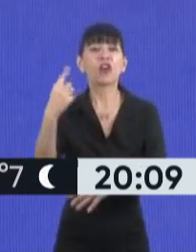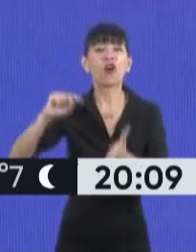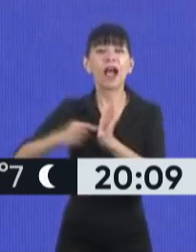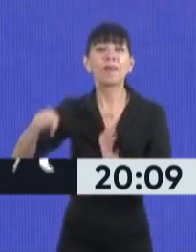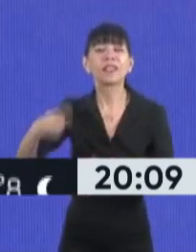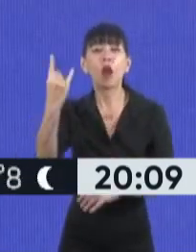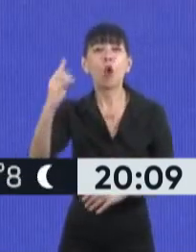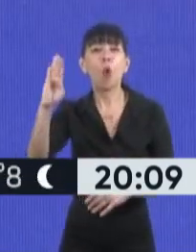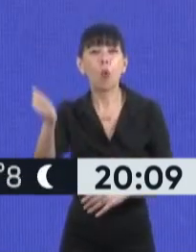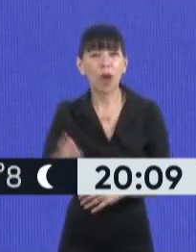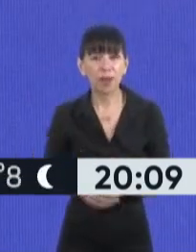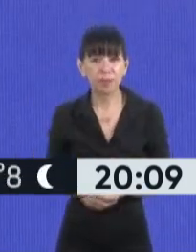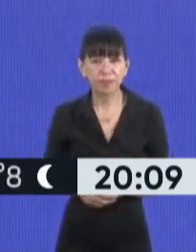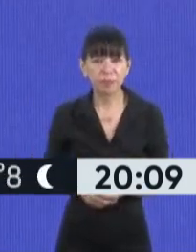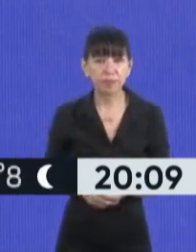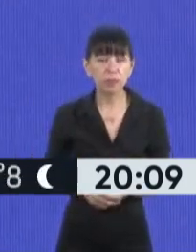esas consideraciones?